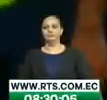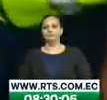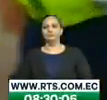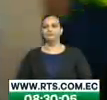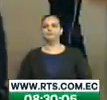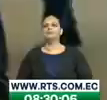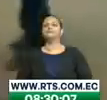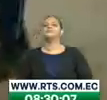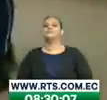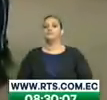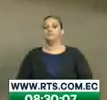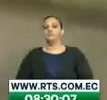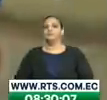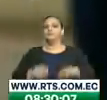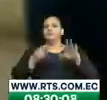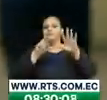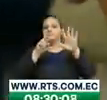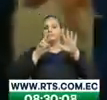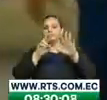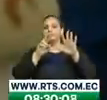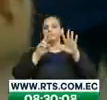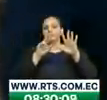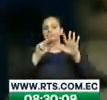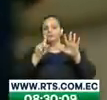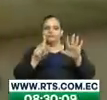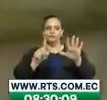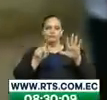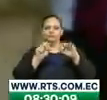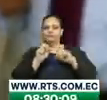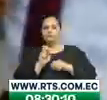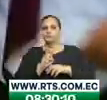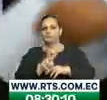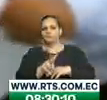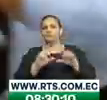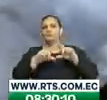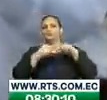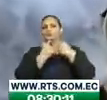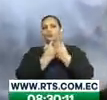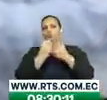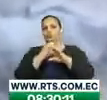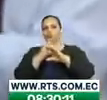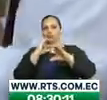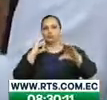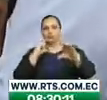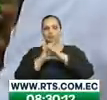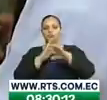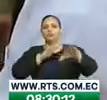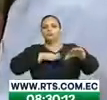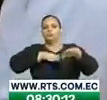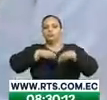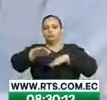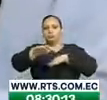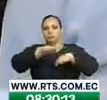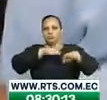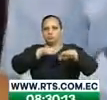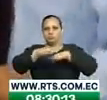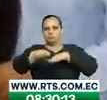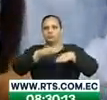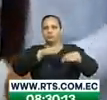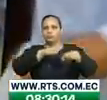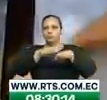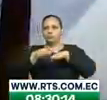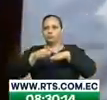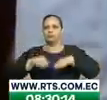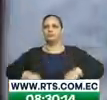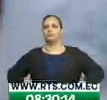y la mayoría pasan por este sector. Vamos a conversar con el general La Lama. 62 rutas de la reactivación en la ciudad de